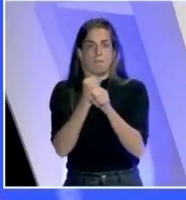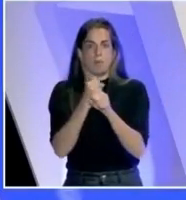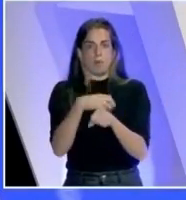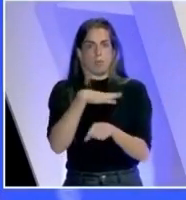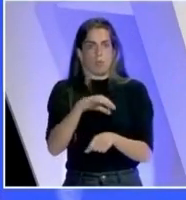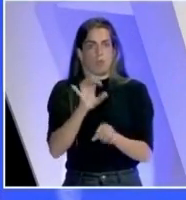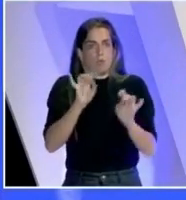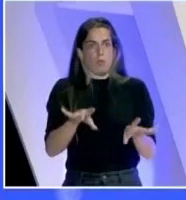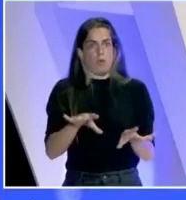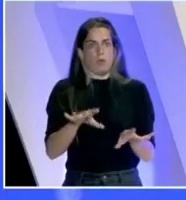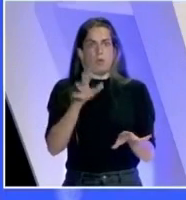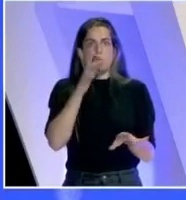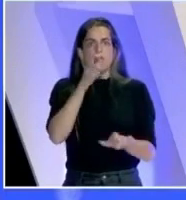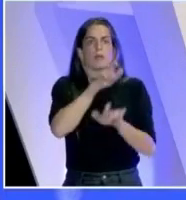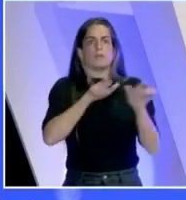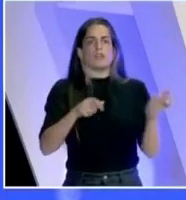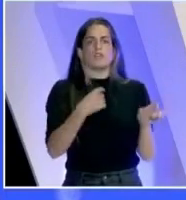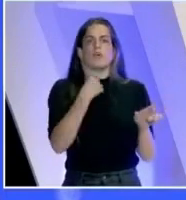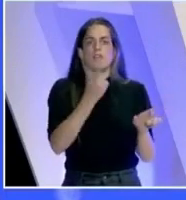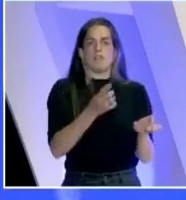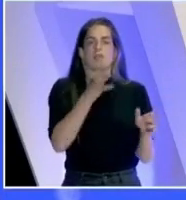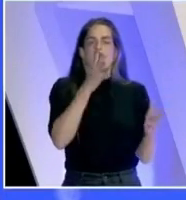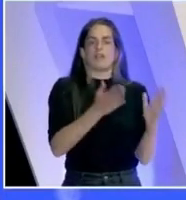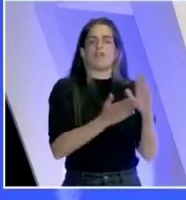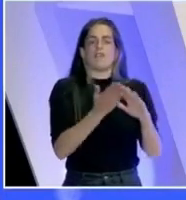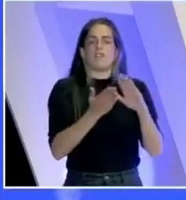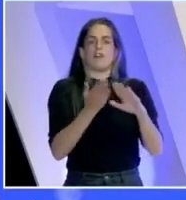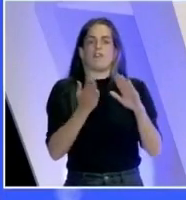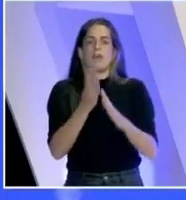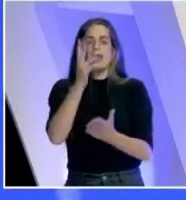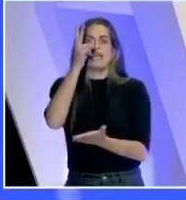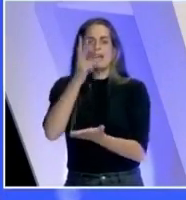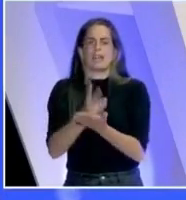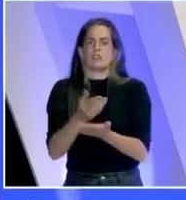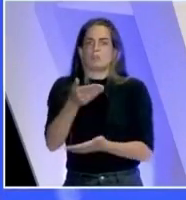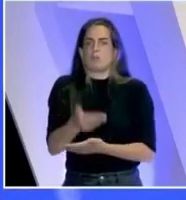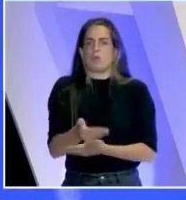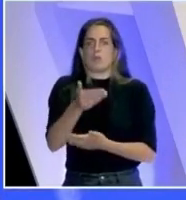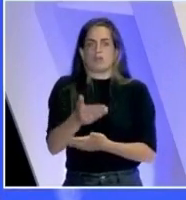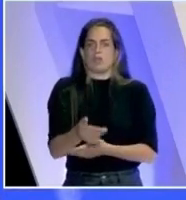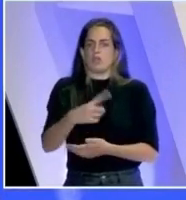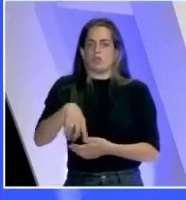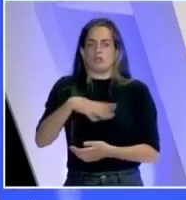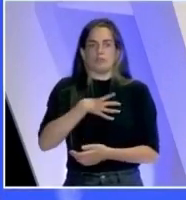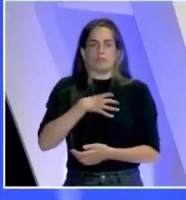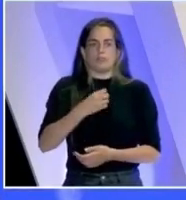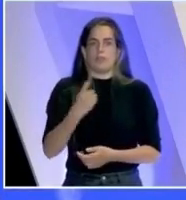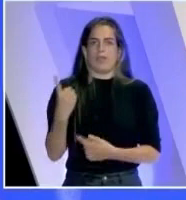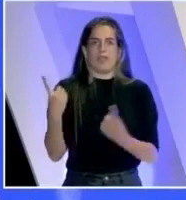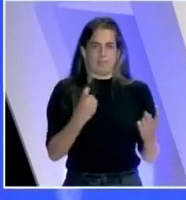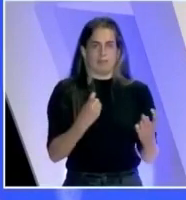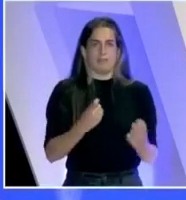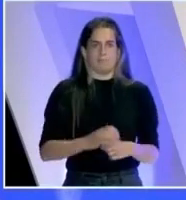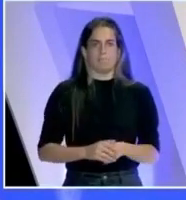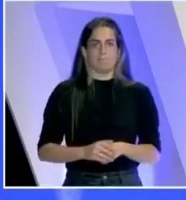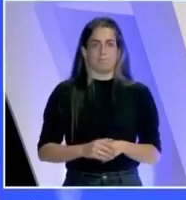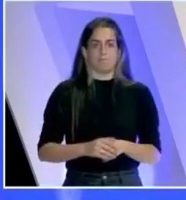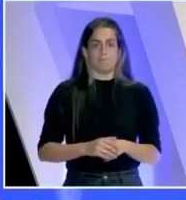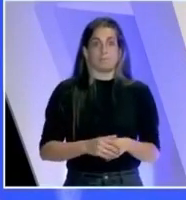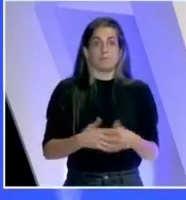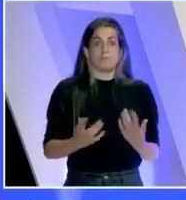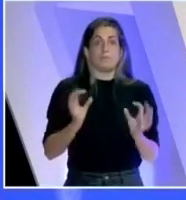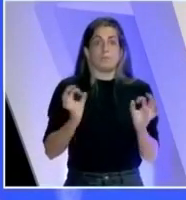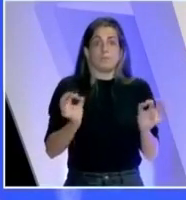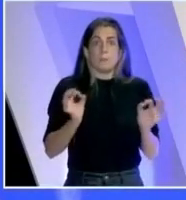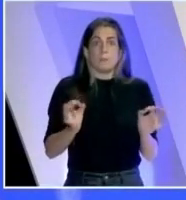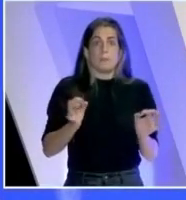Porque nadie niega que nos estamos enfrentando a retos importantísimos, formidables. Pero lo cierto es que